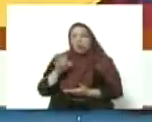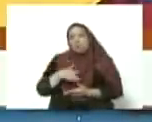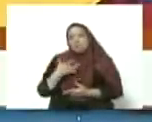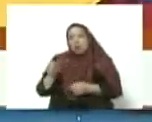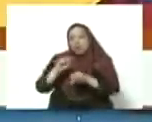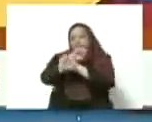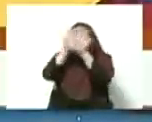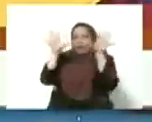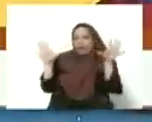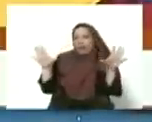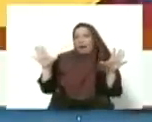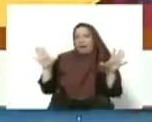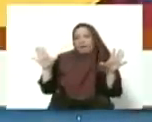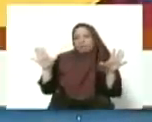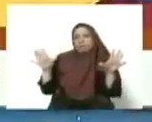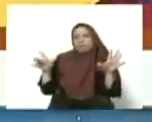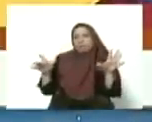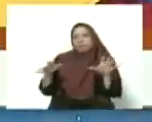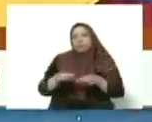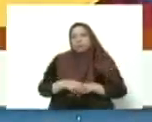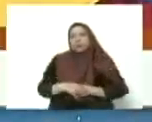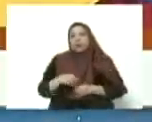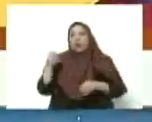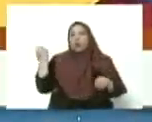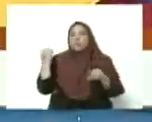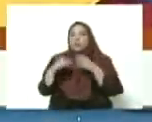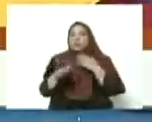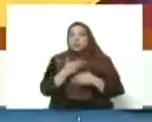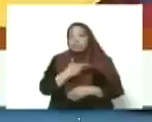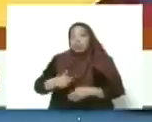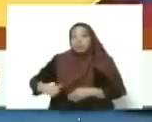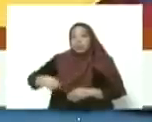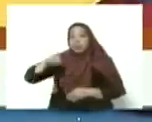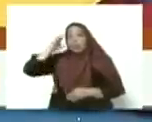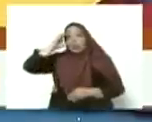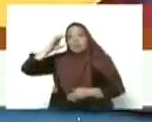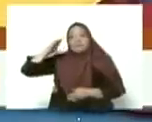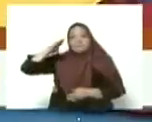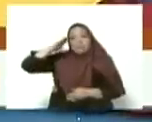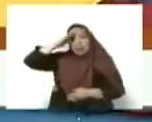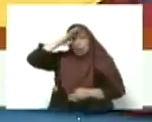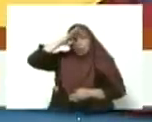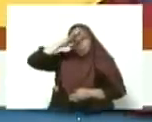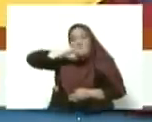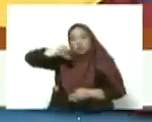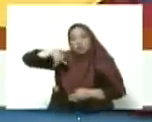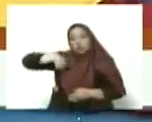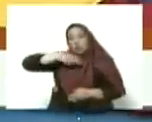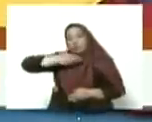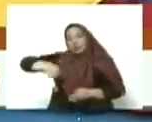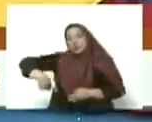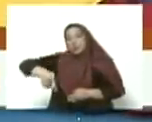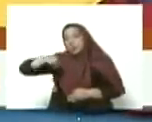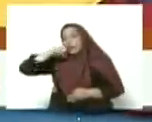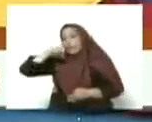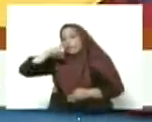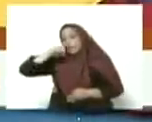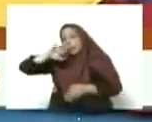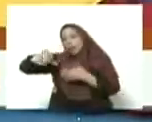aclarar esa situación? Bueno, el mensaje del presidente Petro para nuestro presidente Nicolás Maduro y para el